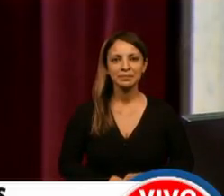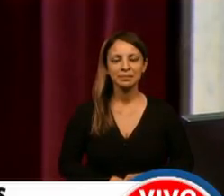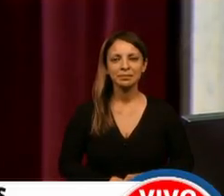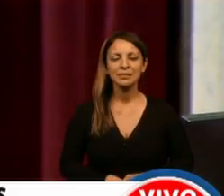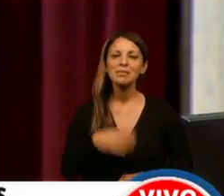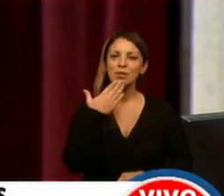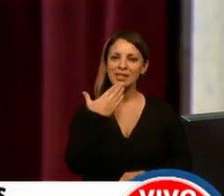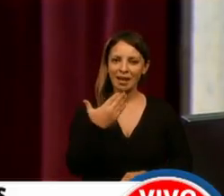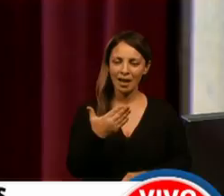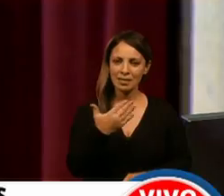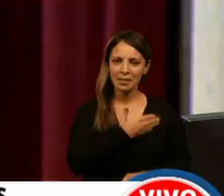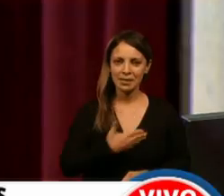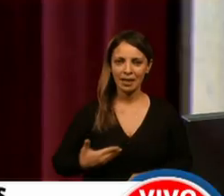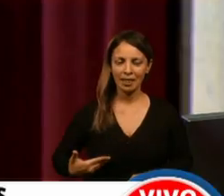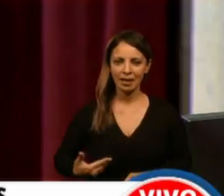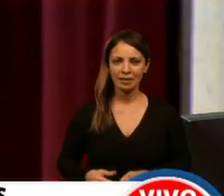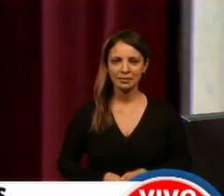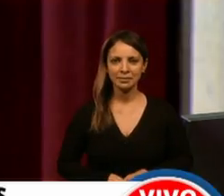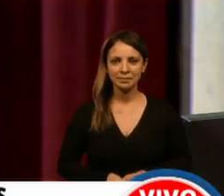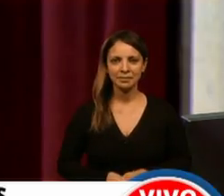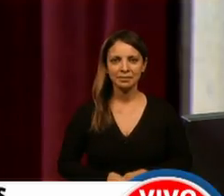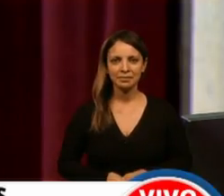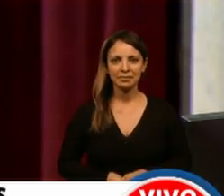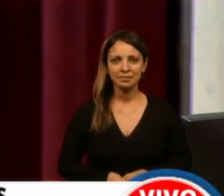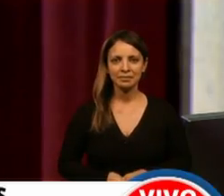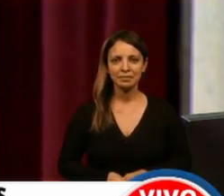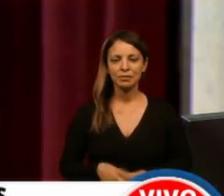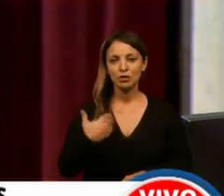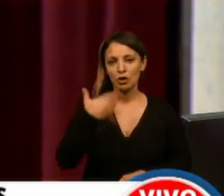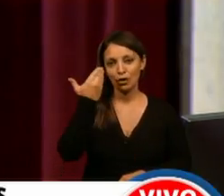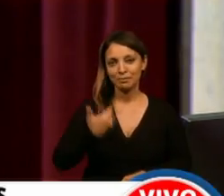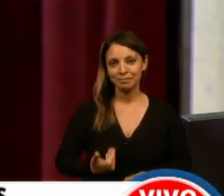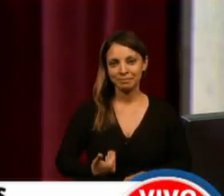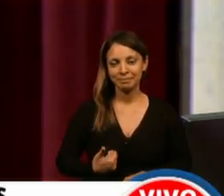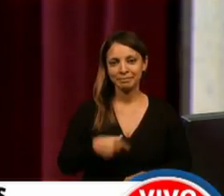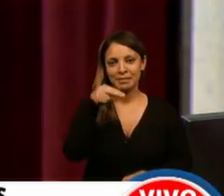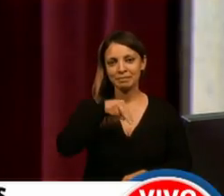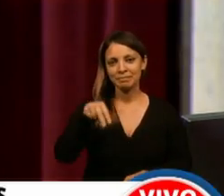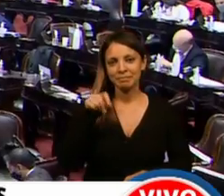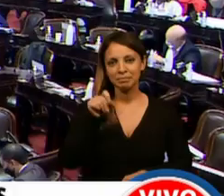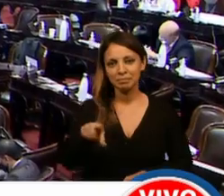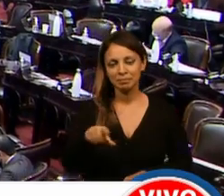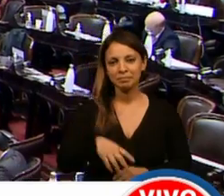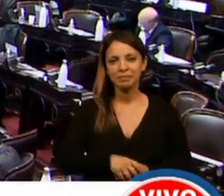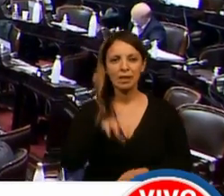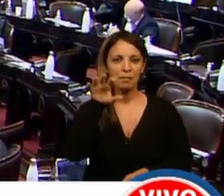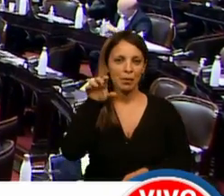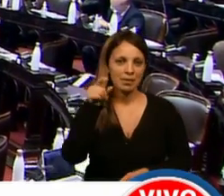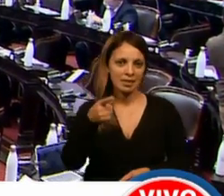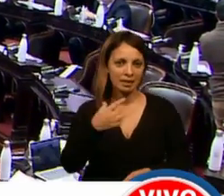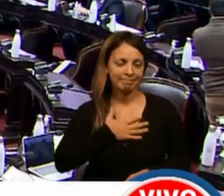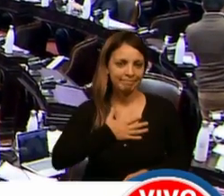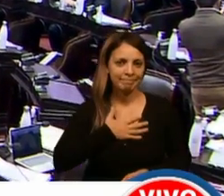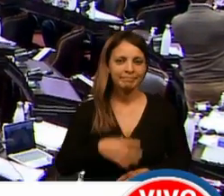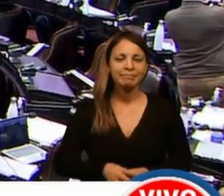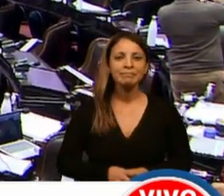gracias señor presidente bueno cómo neuquino del interior profundo de la provincia de neuquén